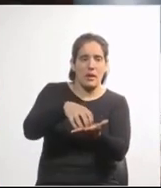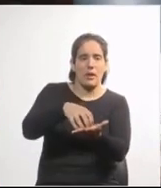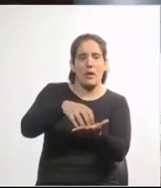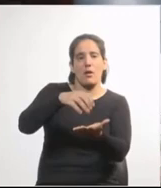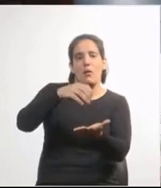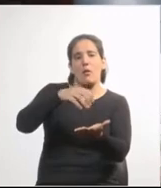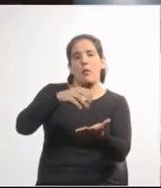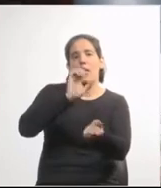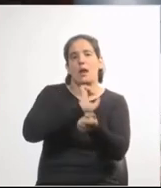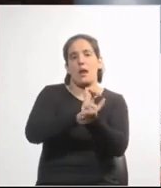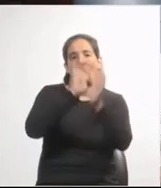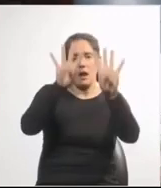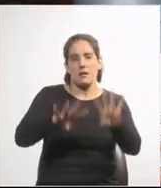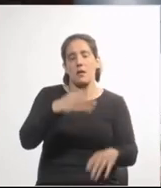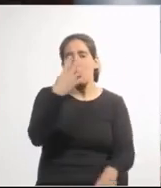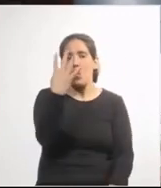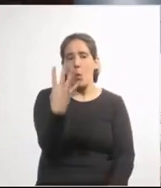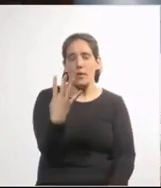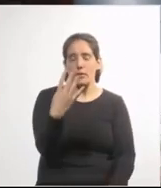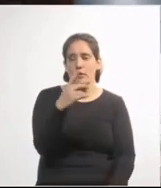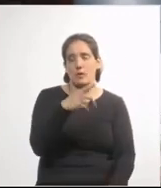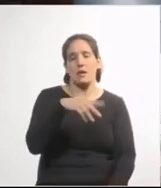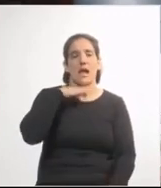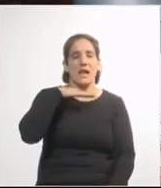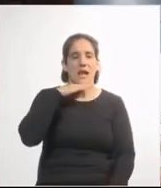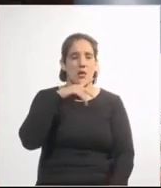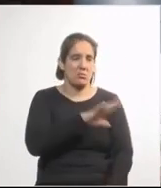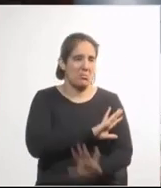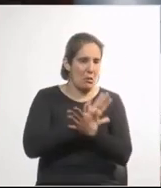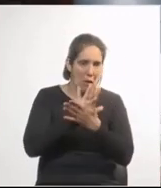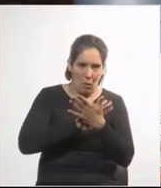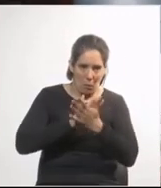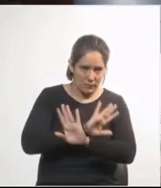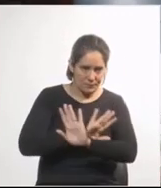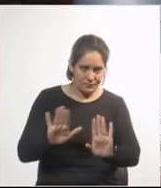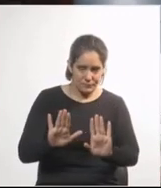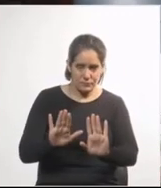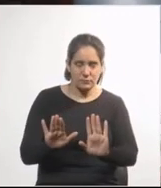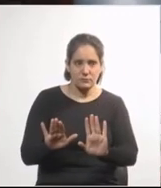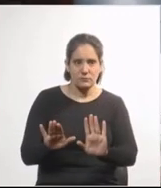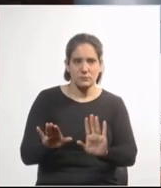Unidad 7 Canelones. Vamos a acompañar esa norma más allá de su